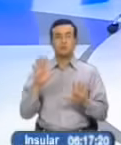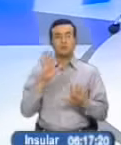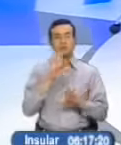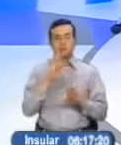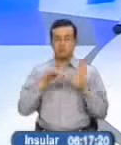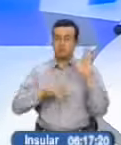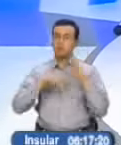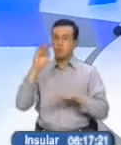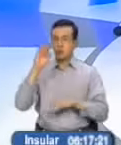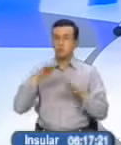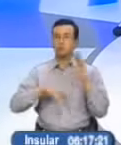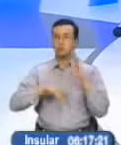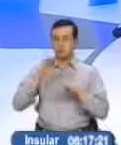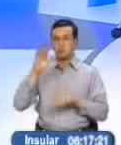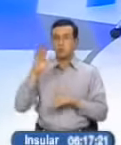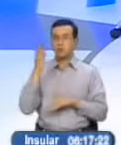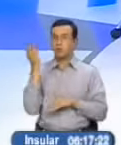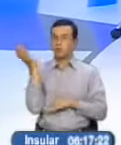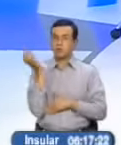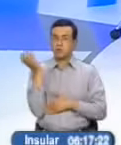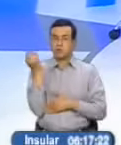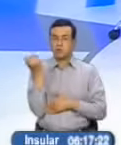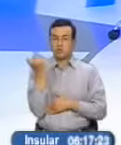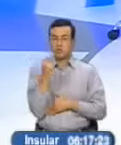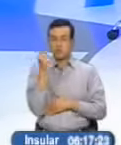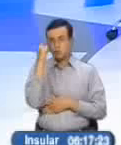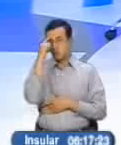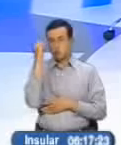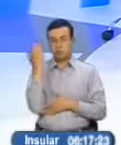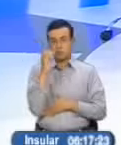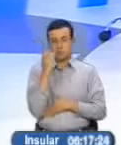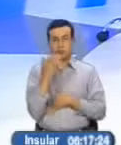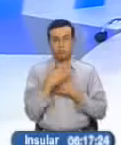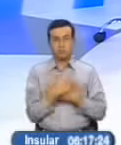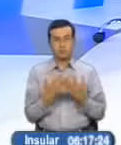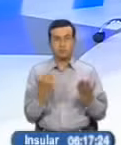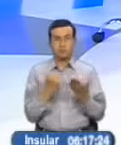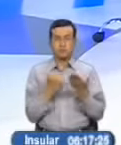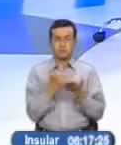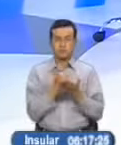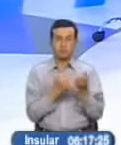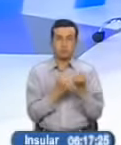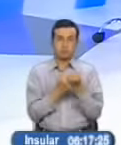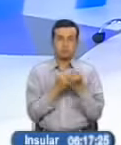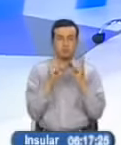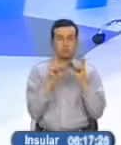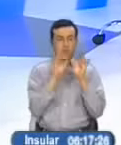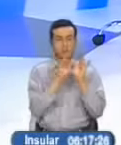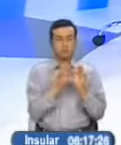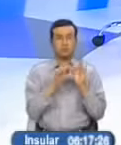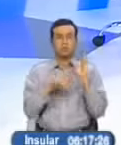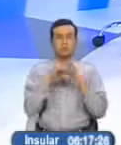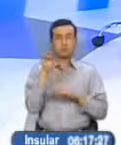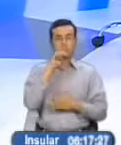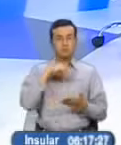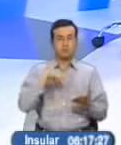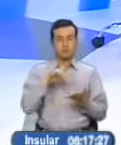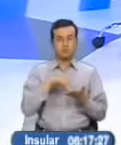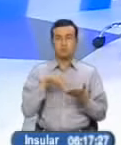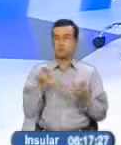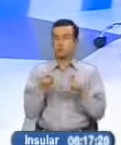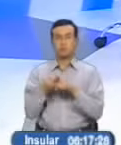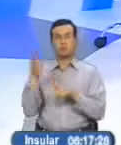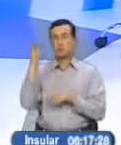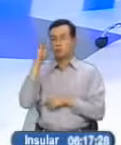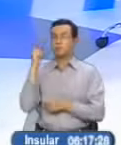porcentaje mayor de estos bonos, de estos instrumentos de recuperación habitacional han sido orientados a Manabí.